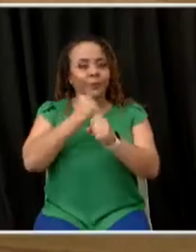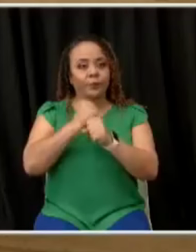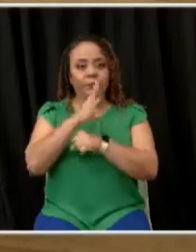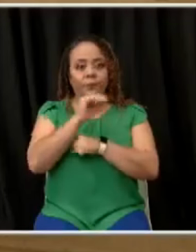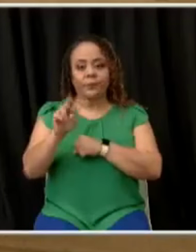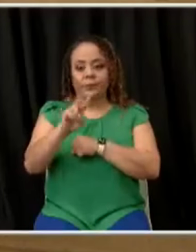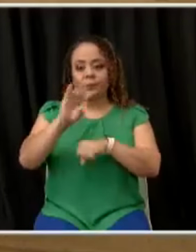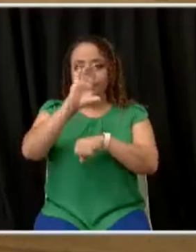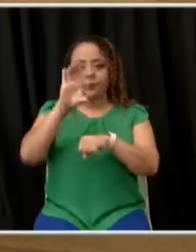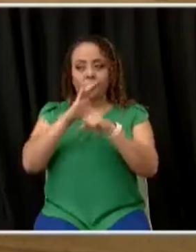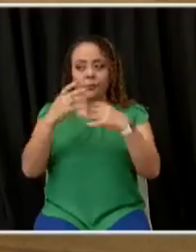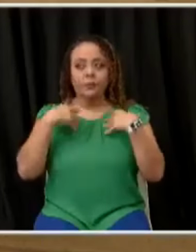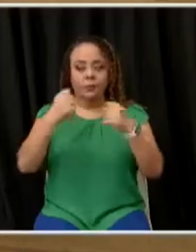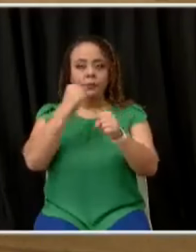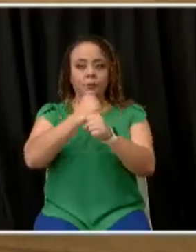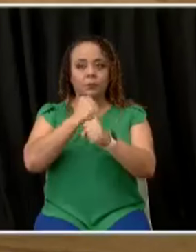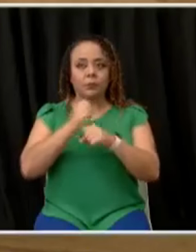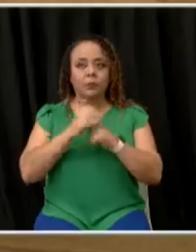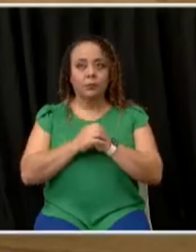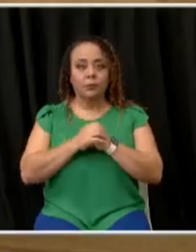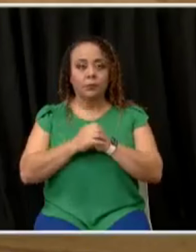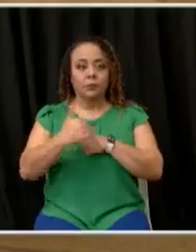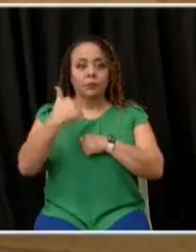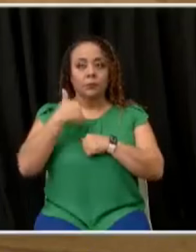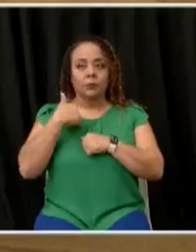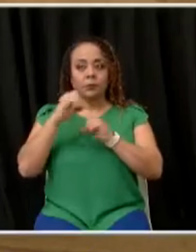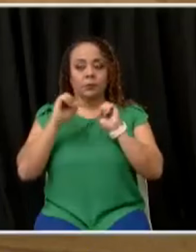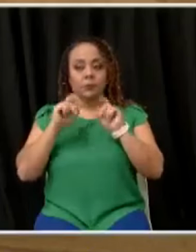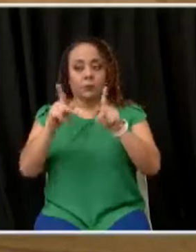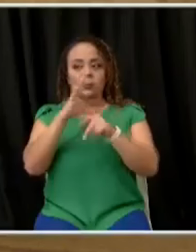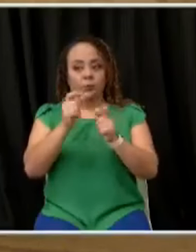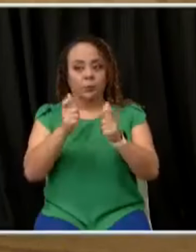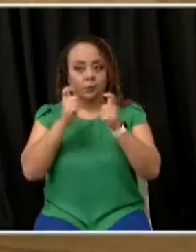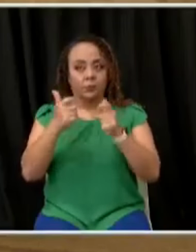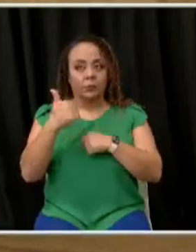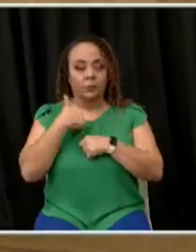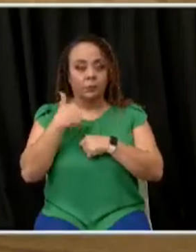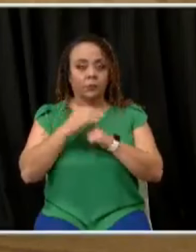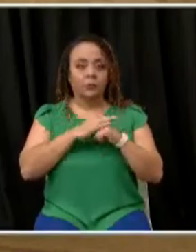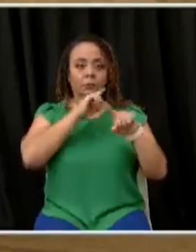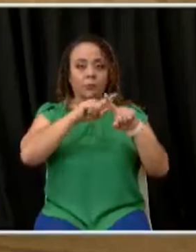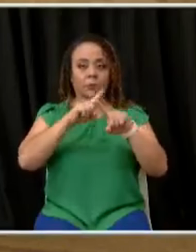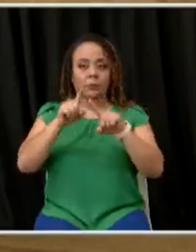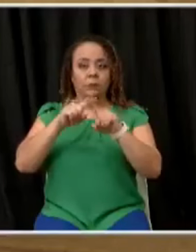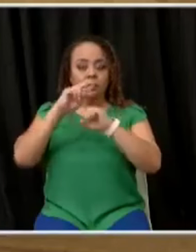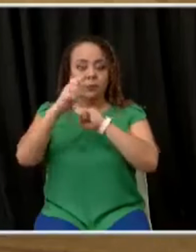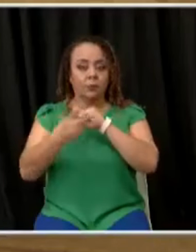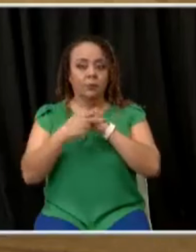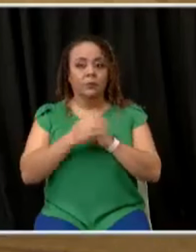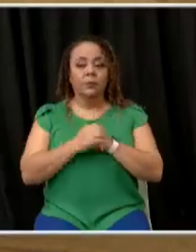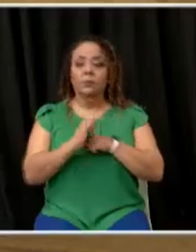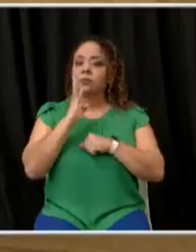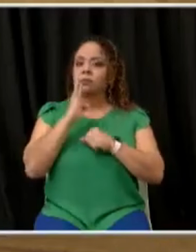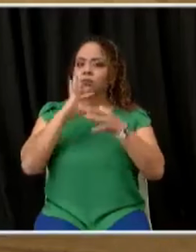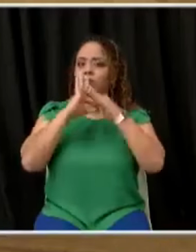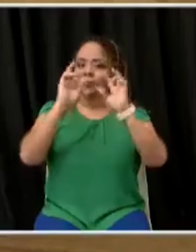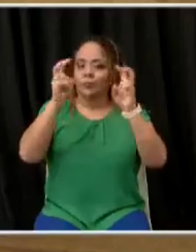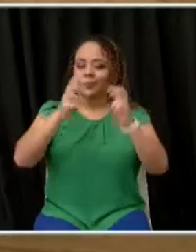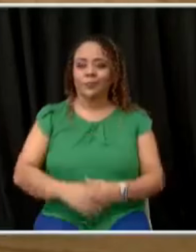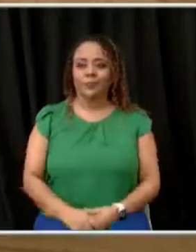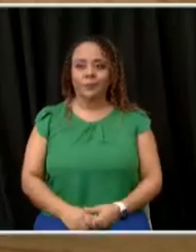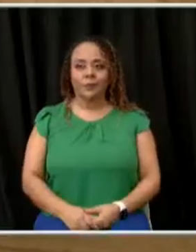Consejo de Salud Ocupacional. Hemos tenido la oportunidad y la fortuna de tenerlo con nosotros en varias oportunidades hablándonos sobre este